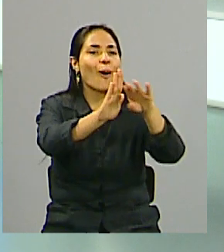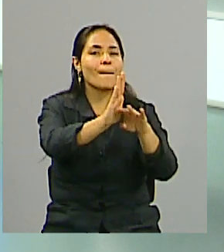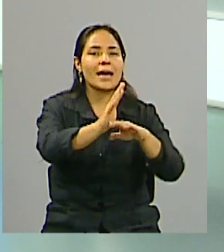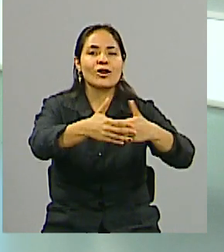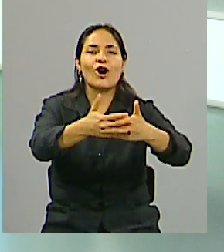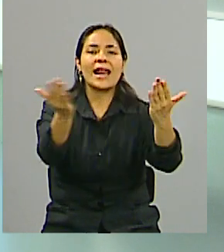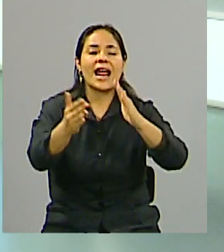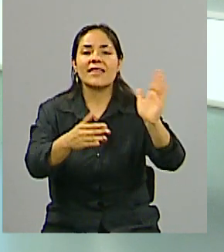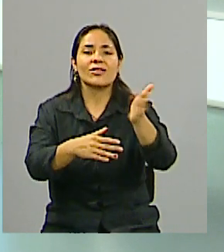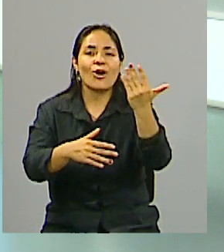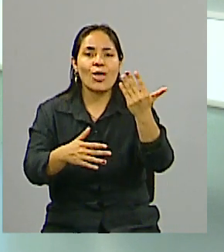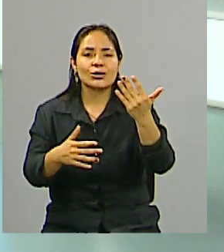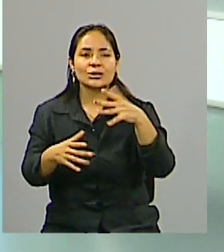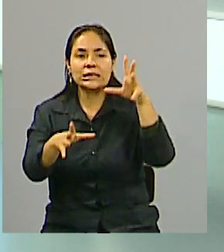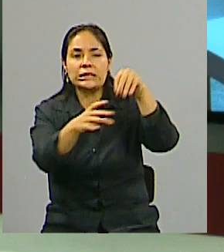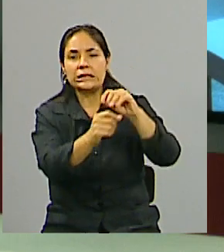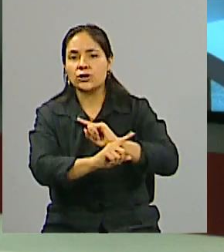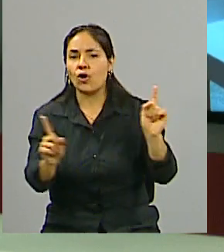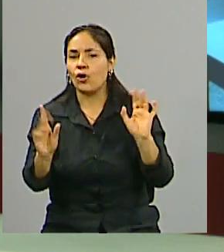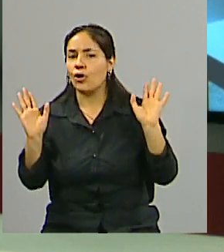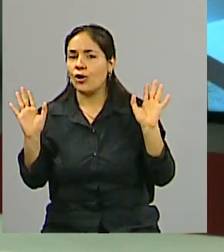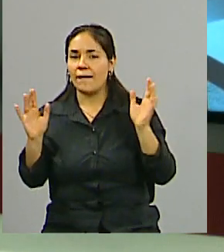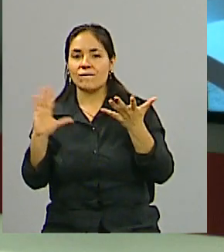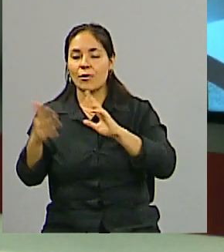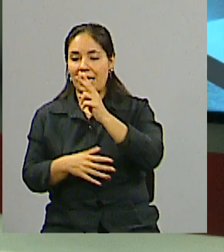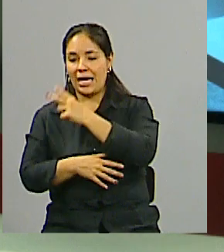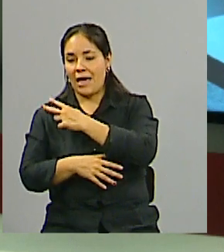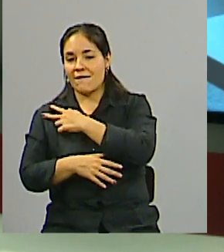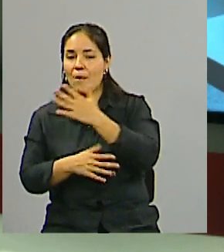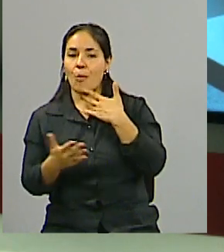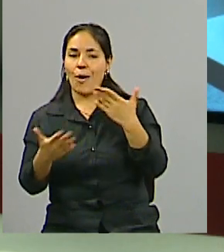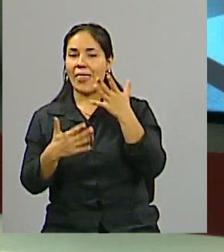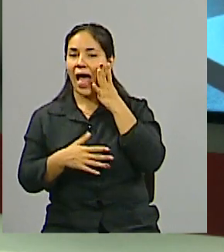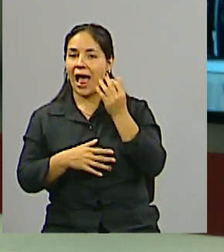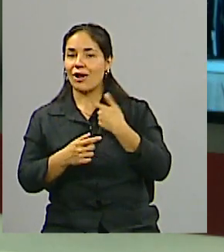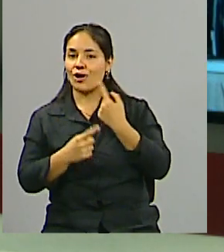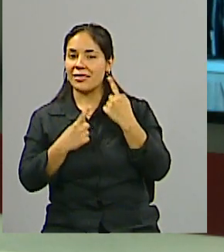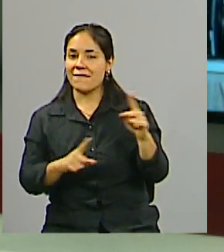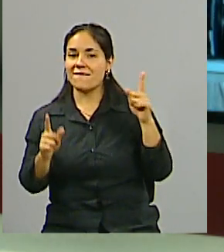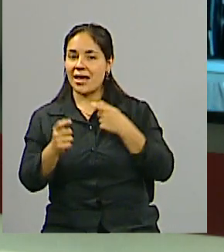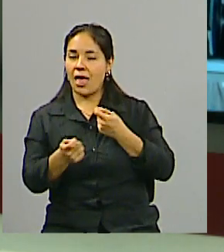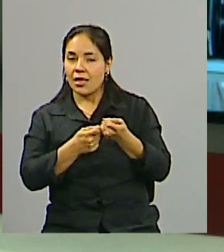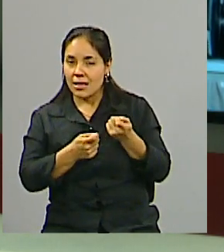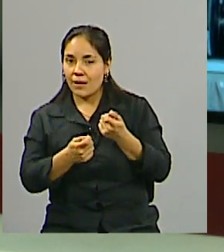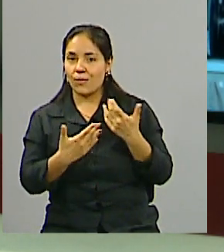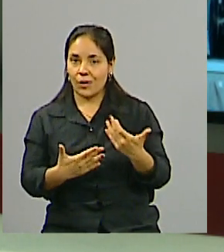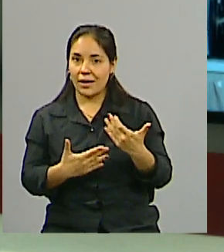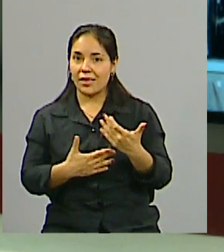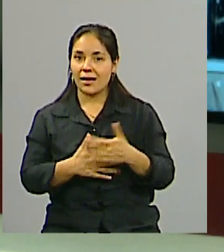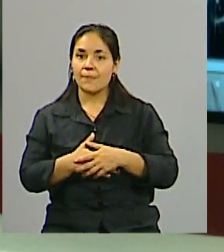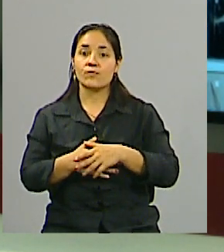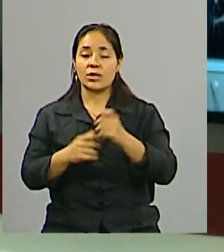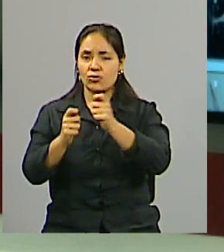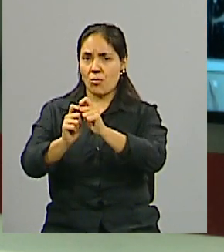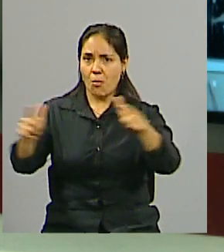¿no? Porque tiene de pronto el empleador para ejercer tal vez una presión diferente sobre el trabajador. Y es algo que ha aumentado.